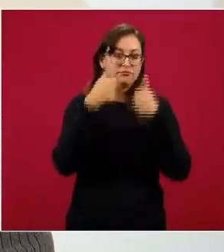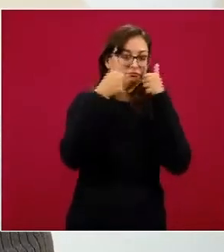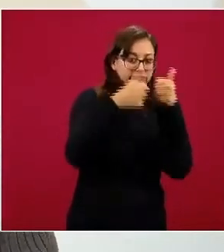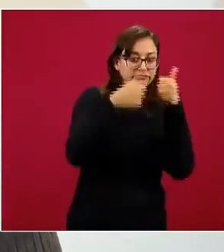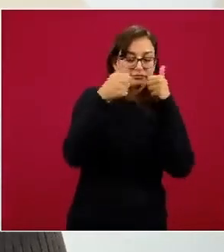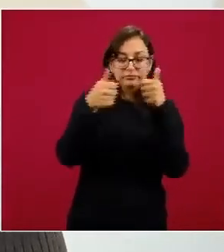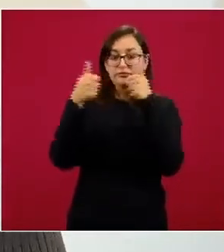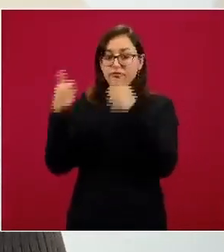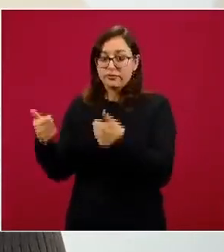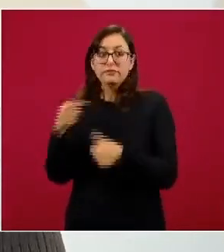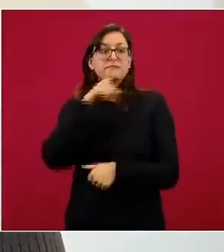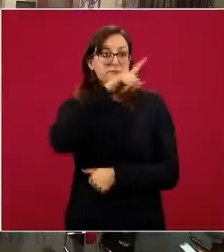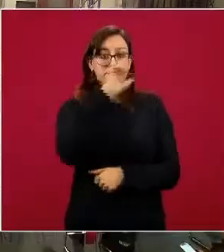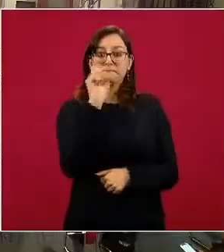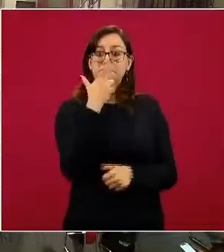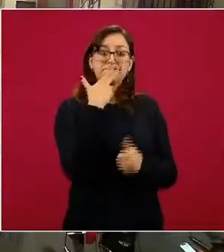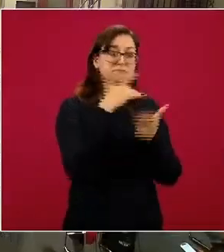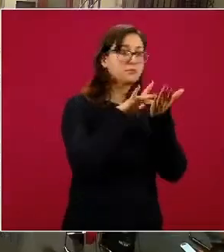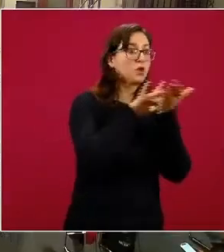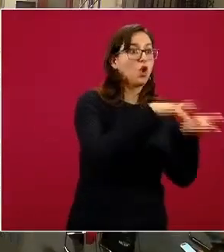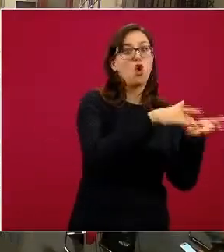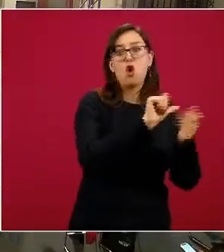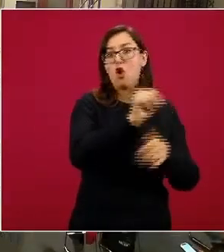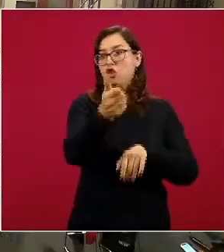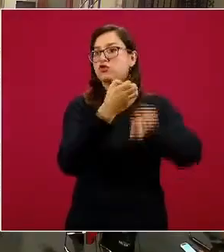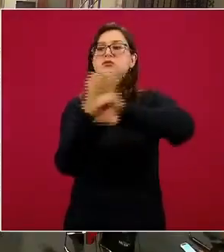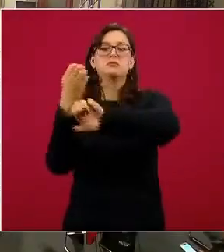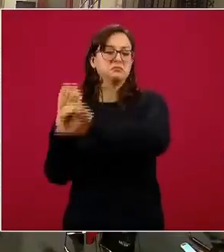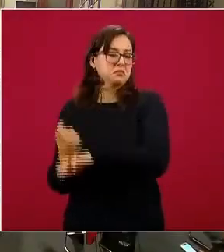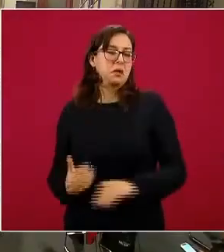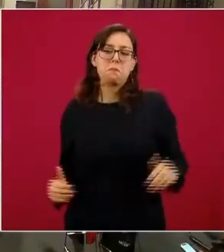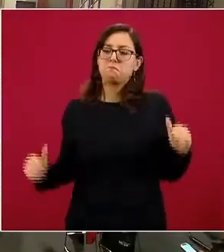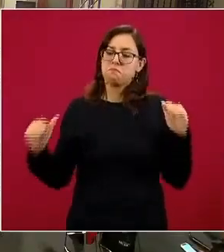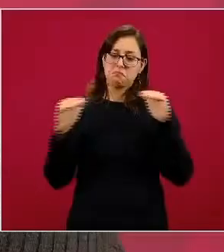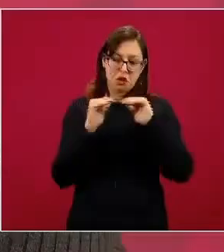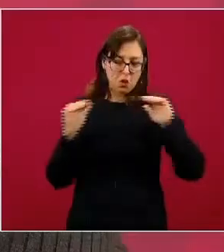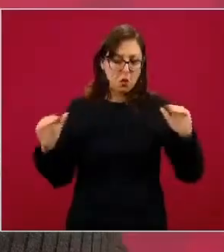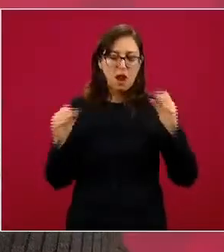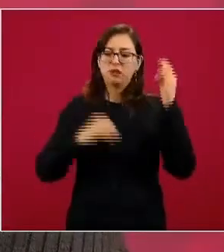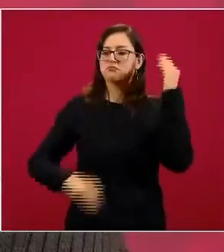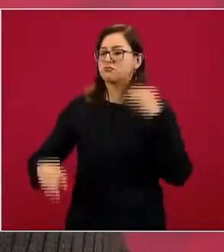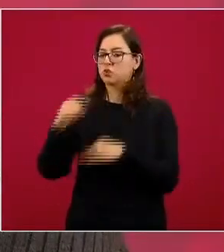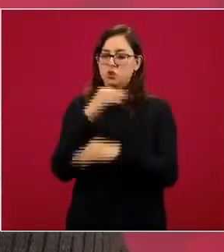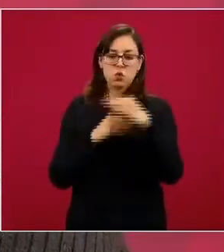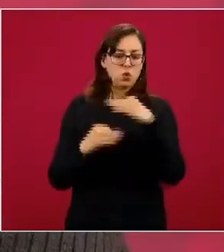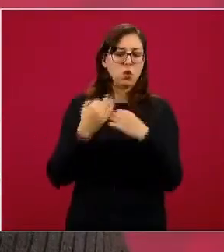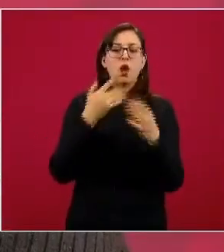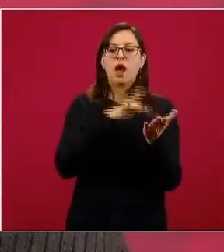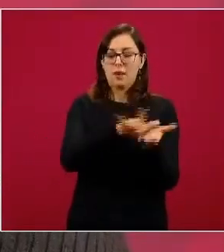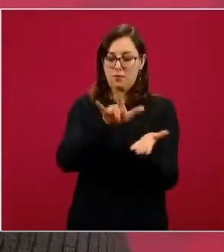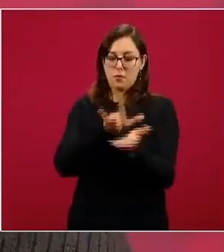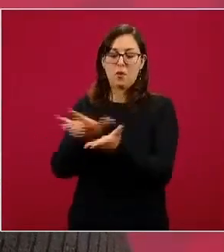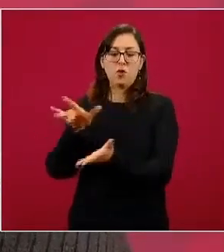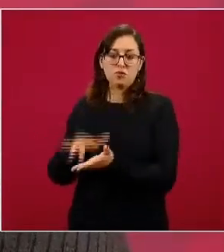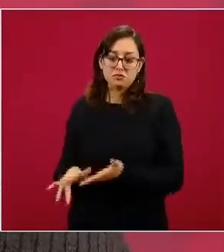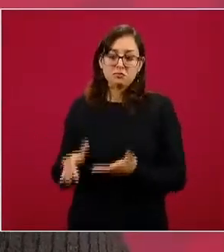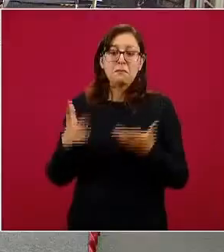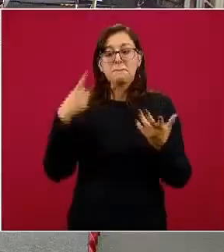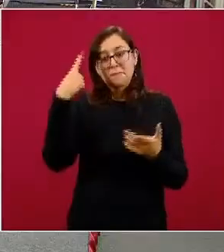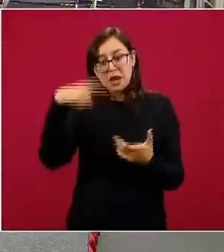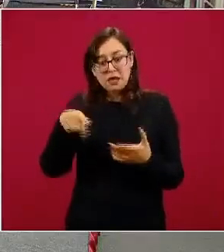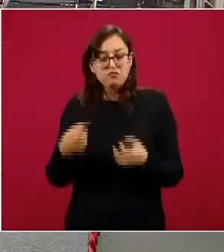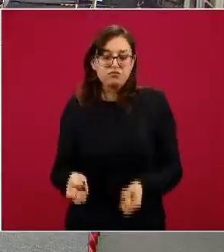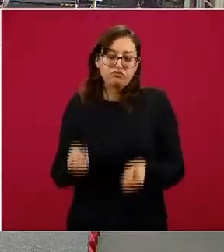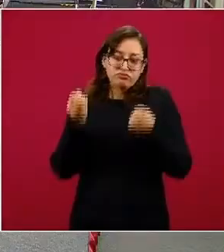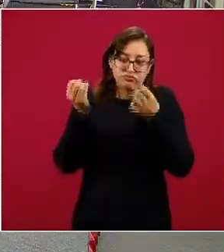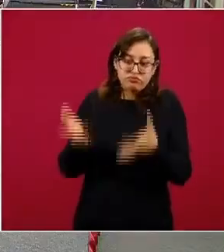así como se ha hecho con Chihuahua y con otras entidades, se van a llevar a cabo todos los apoyos que se consideren necesarios y que se otorguen